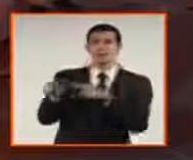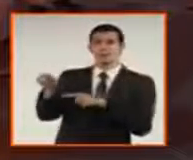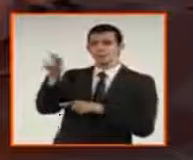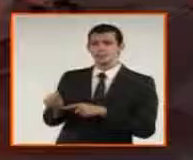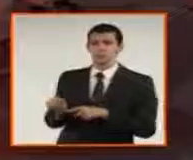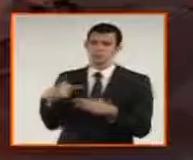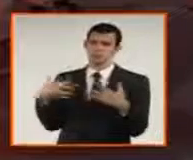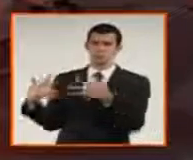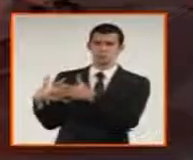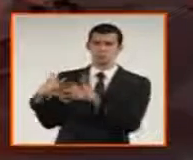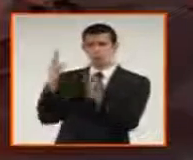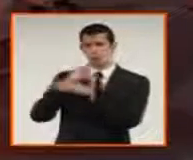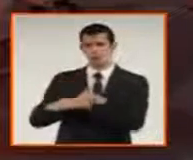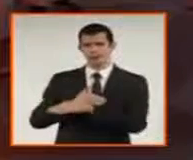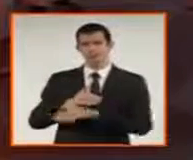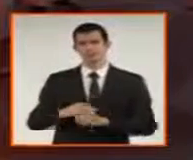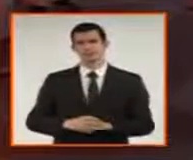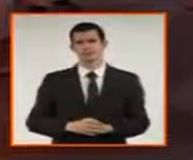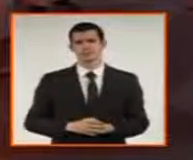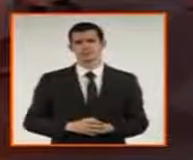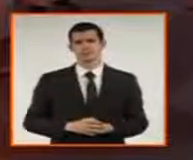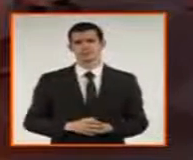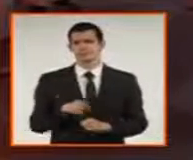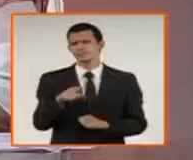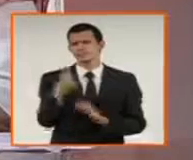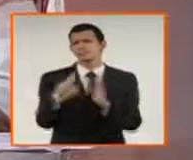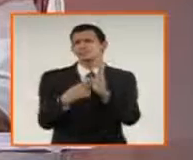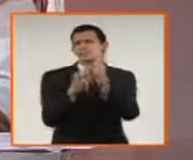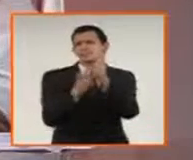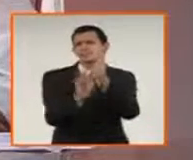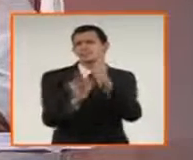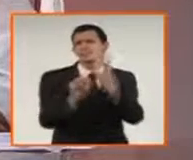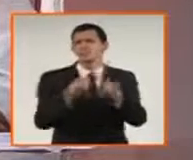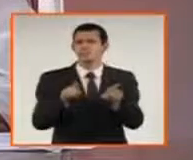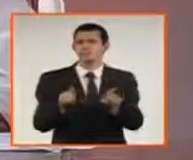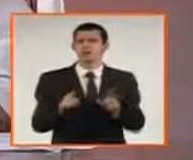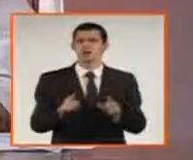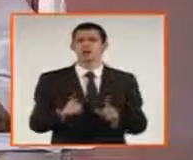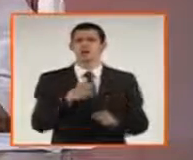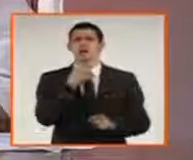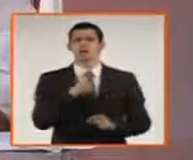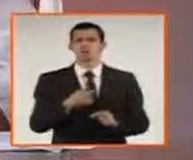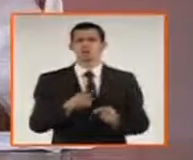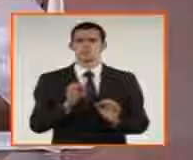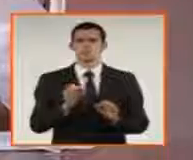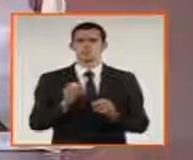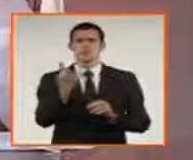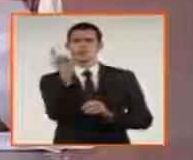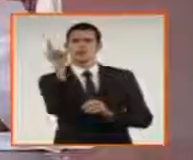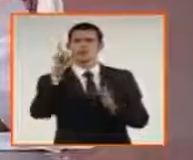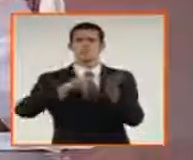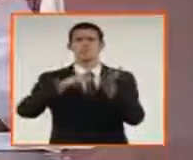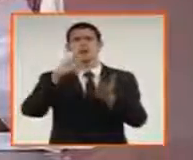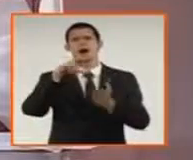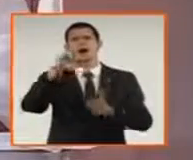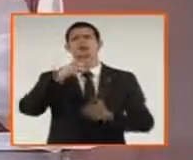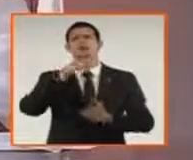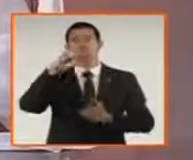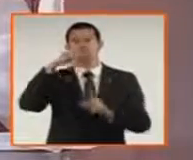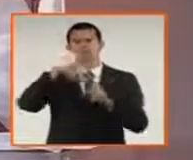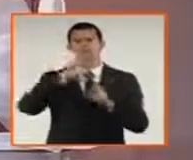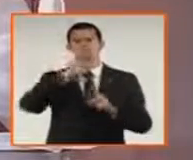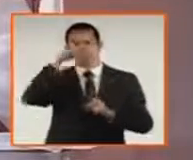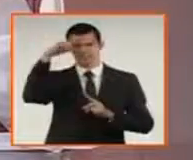de otras instituciones en el derecho familiar que sí se extinguen en el caso del parentesco, por principio es perpetuo excepto esta